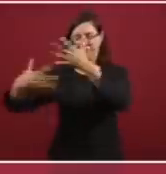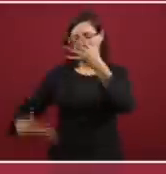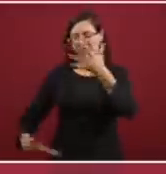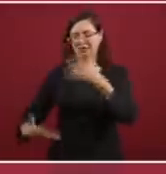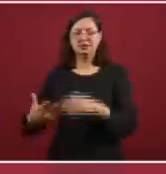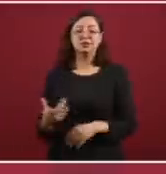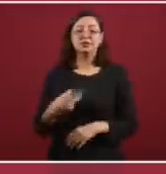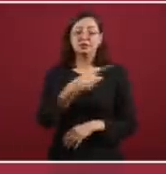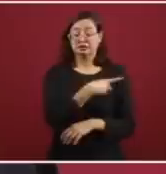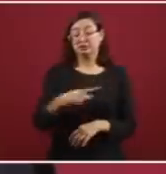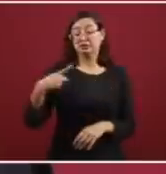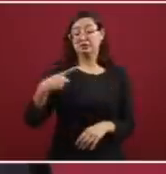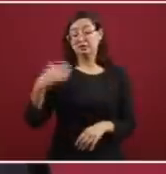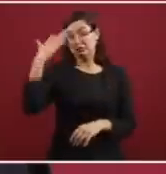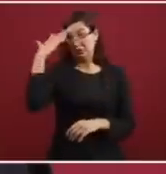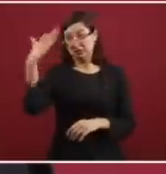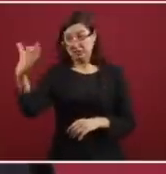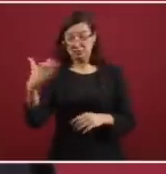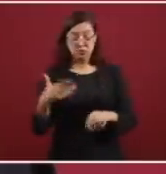administrar